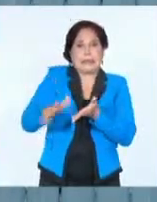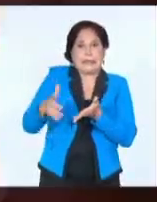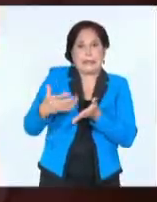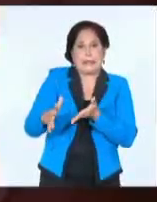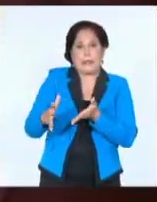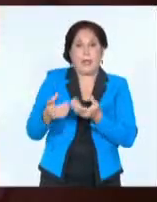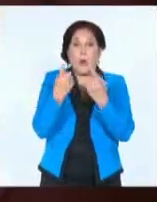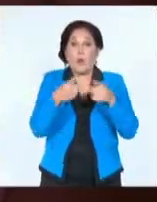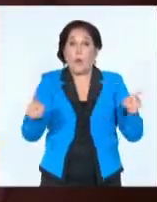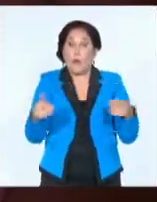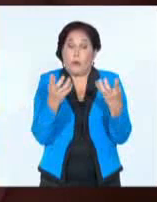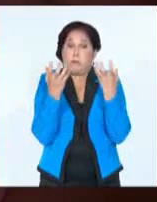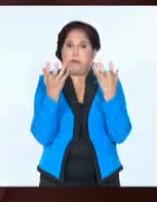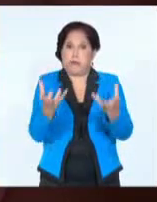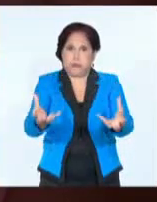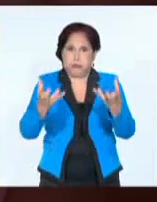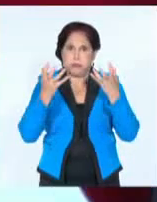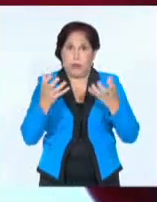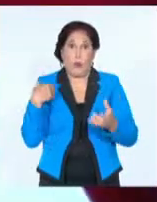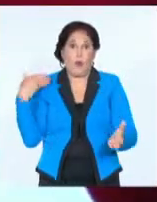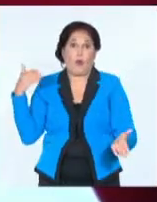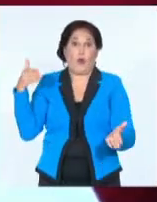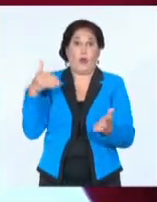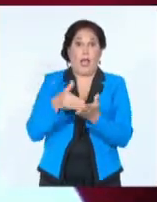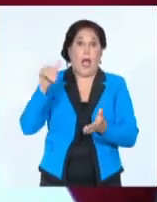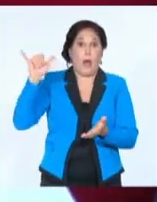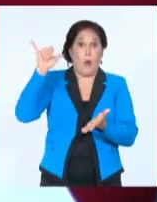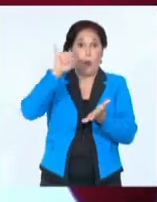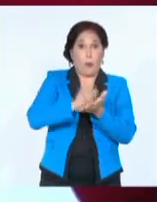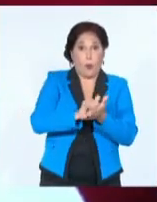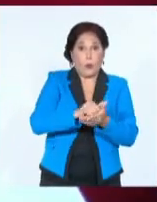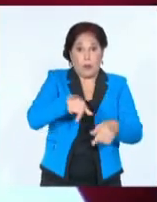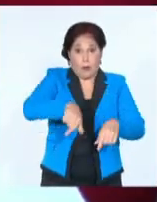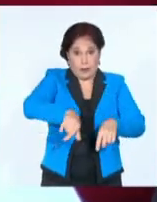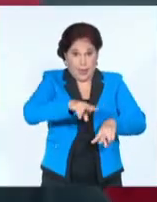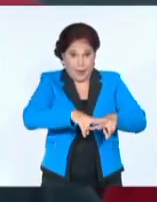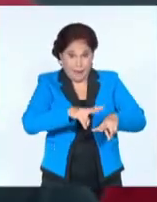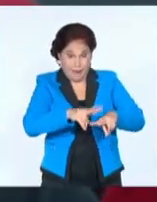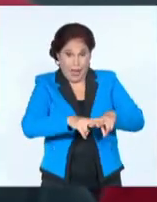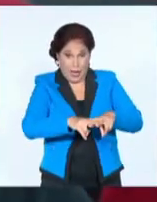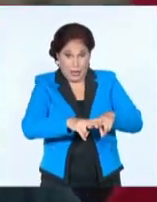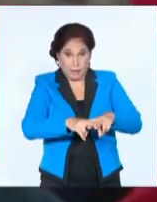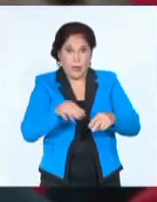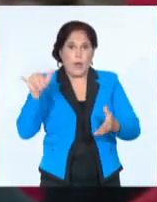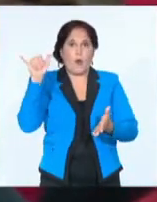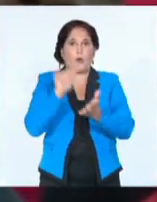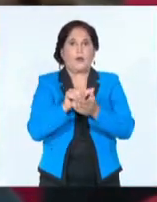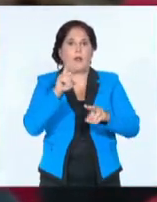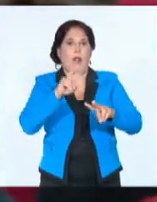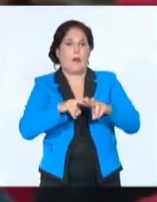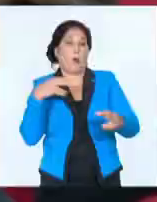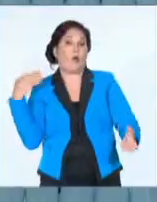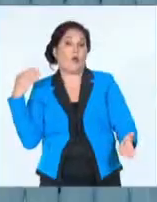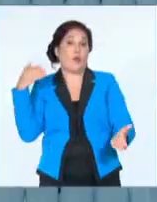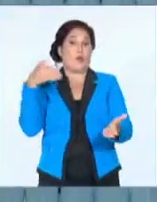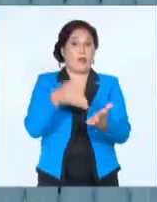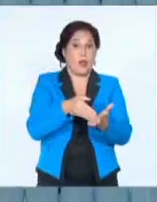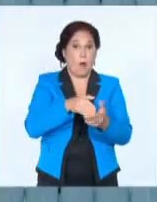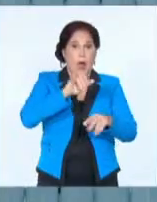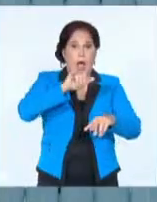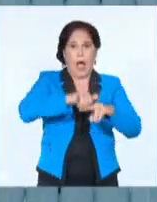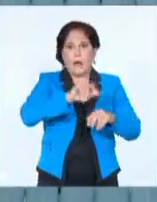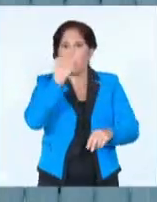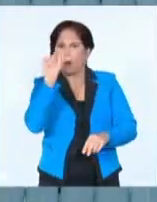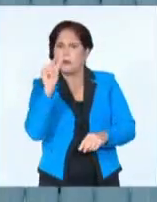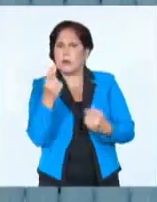ya es demasiado. Desde que tú llegas al aeropuerto de La Habana, que es la cara de Cuba, cuando tú llegas al aeropuerto, tú no